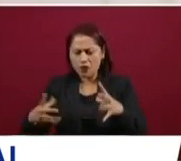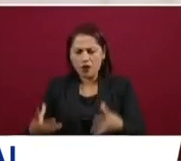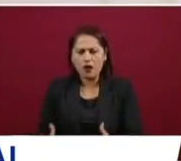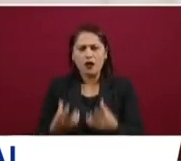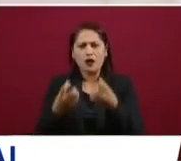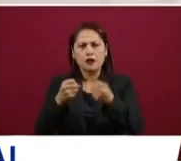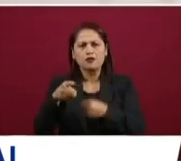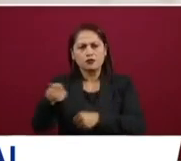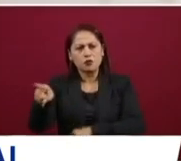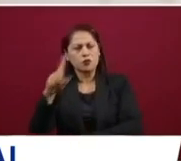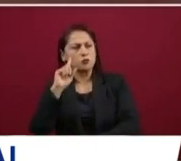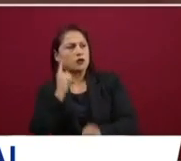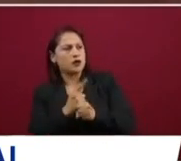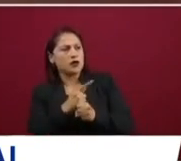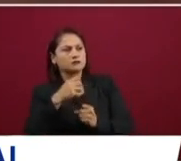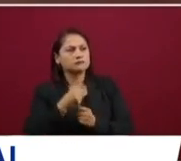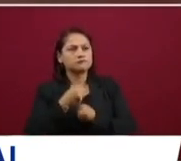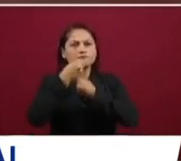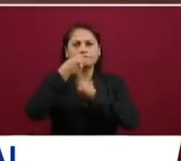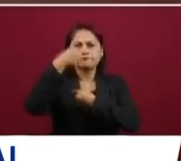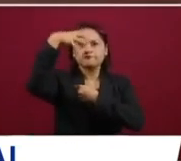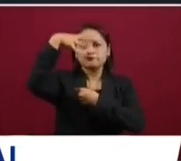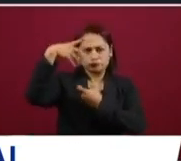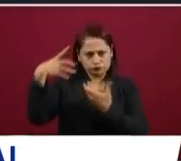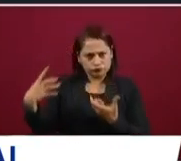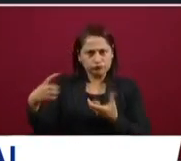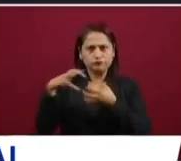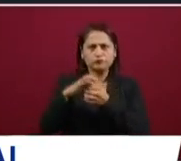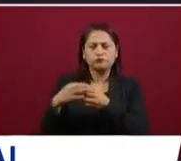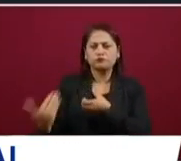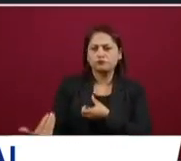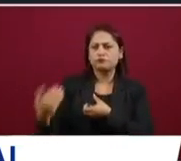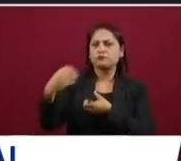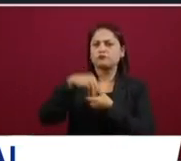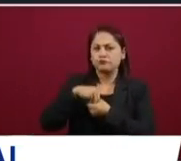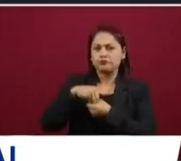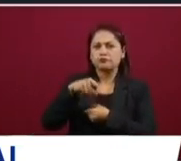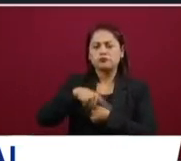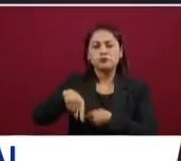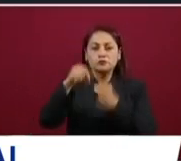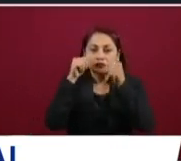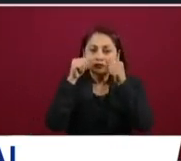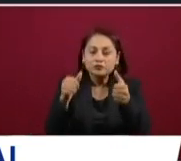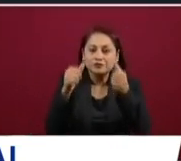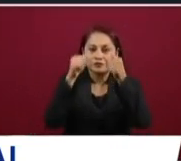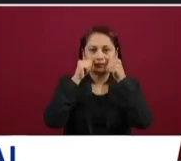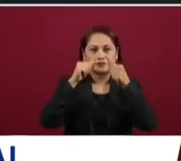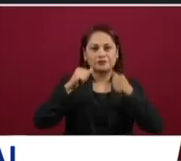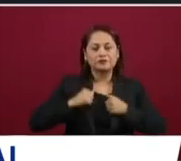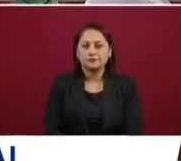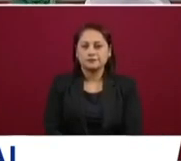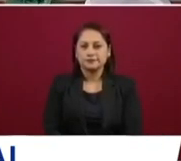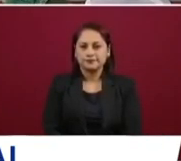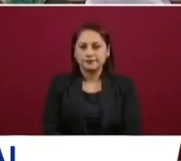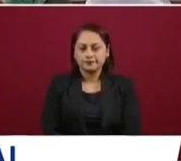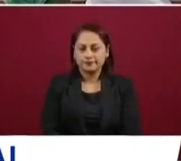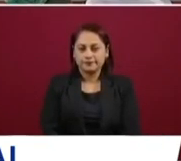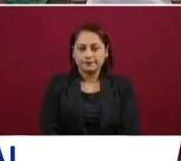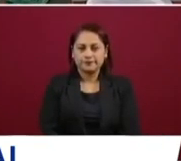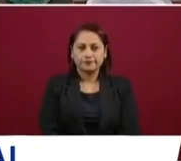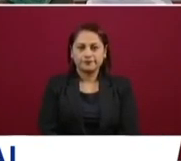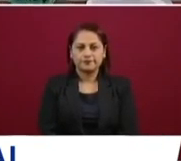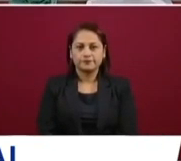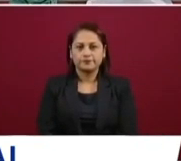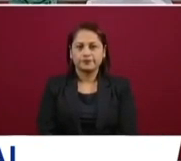centros de salud es un esfuerzo conjunto que harán las instituciones con la sociedad que va más allá de atender y prevenir las adicciones